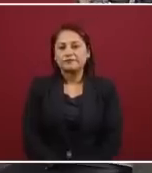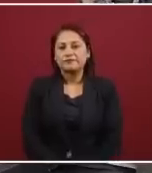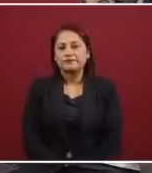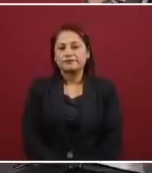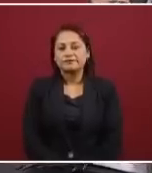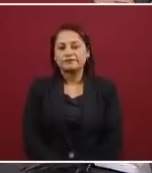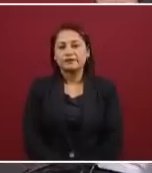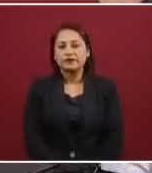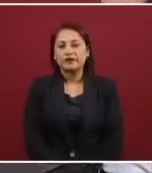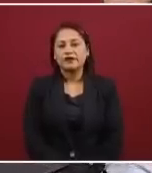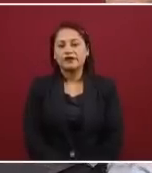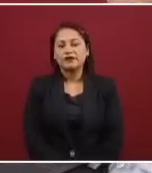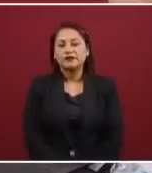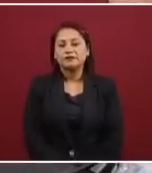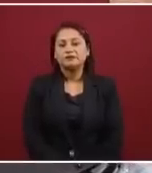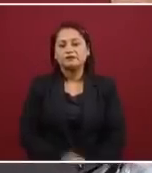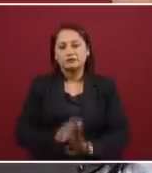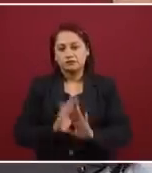esto. Y